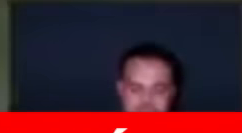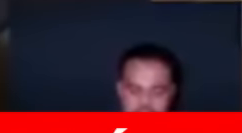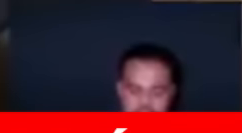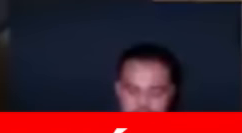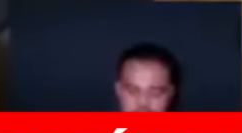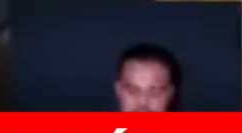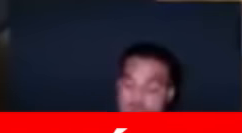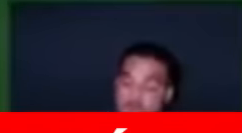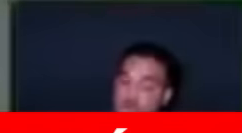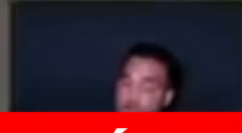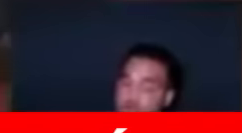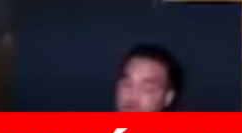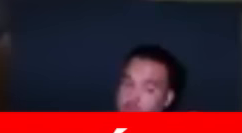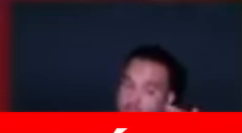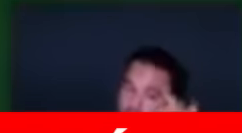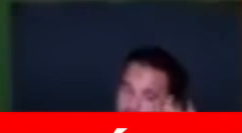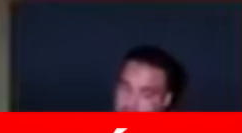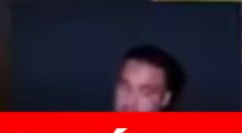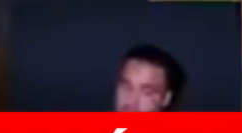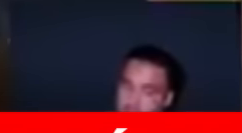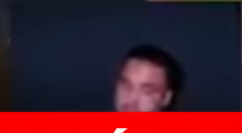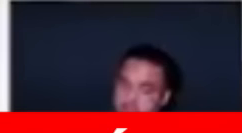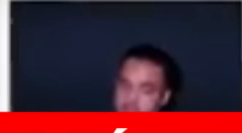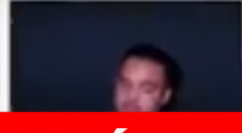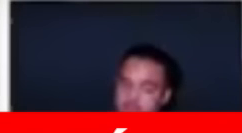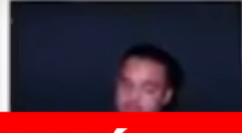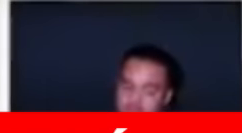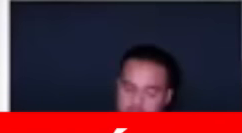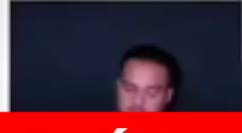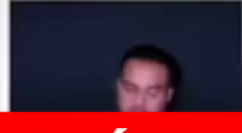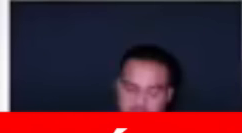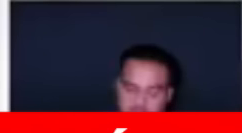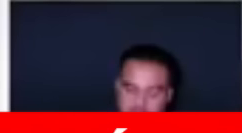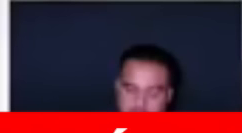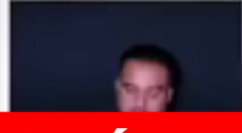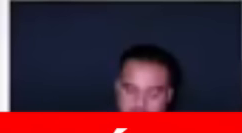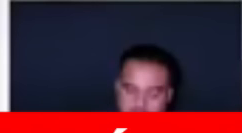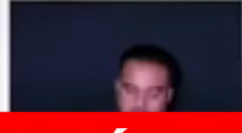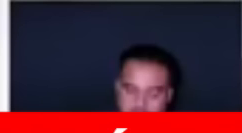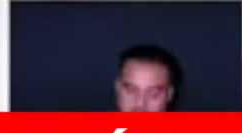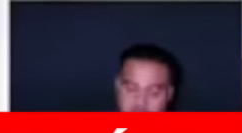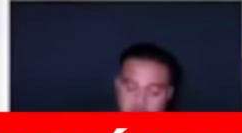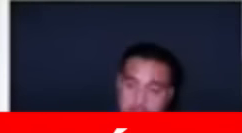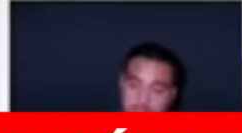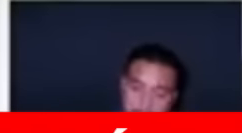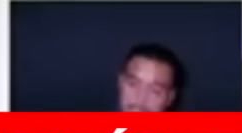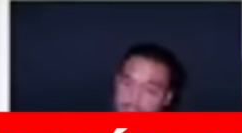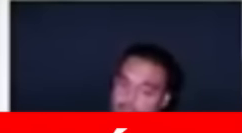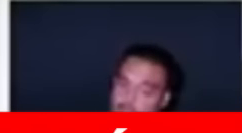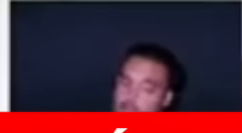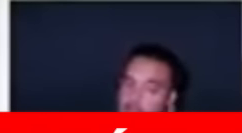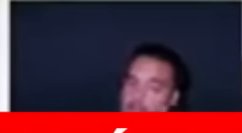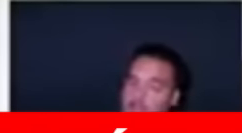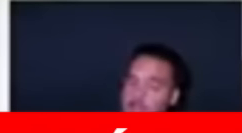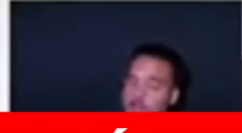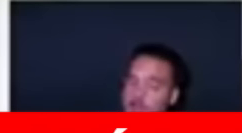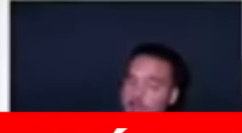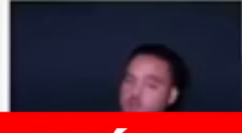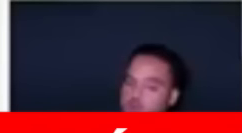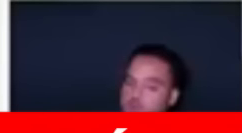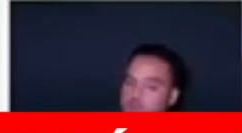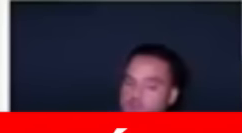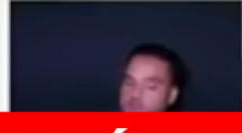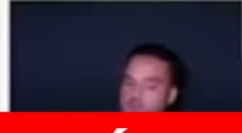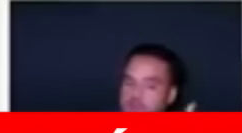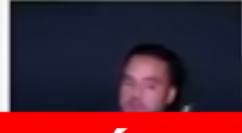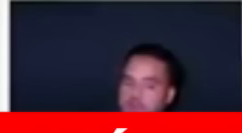La segunda razón, no solo Maru, saludo también a la presidenta del Congreso, Kenia, el